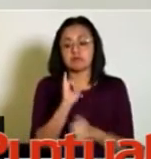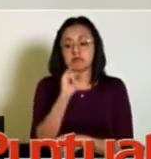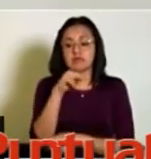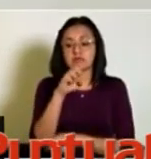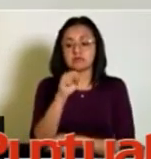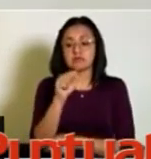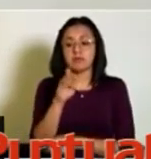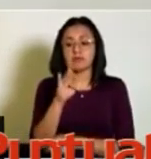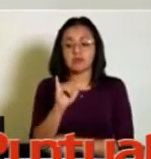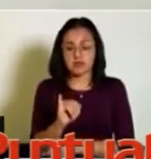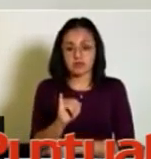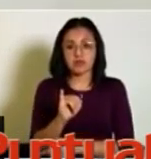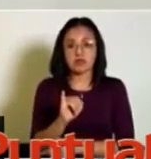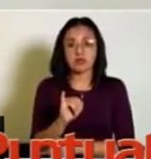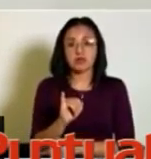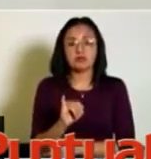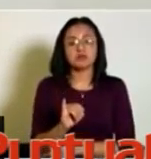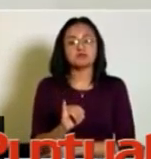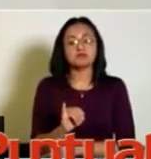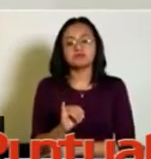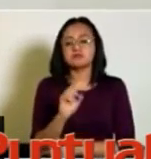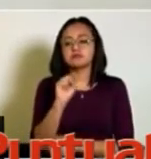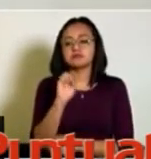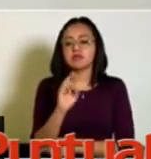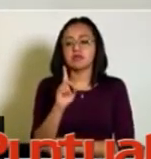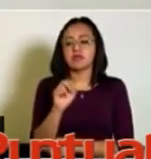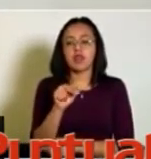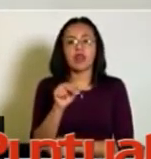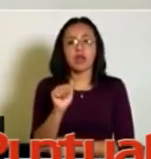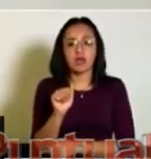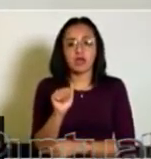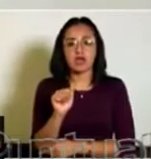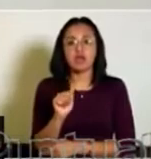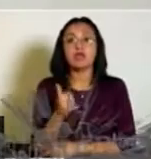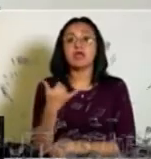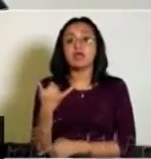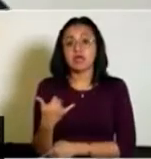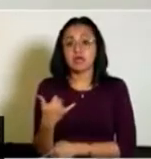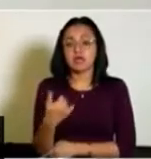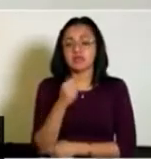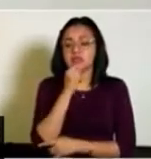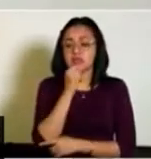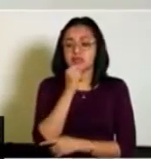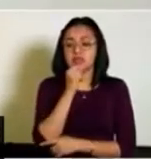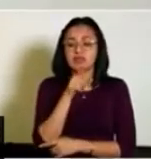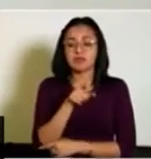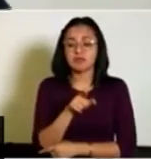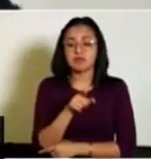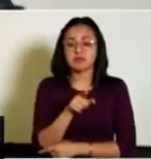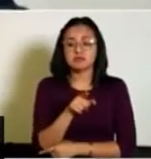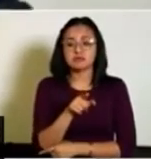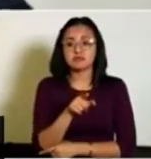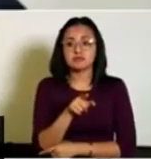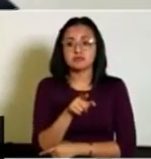INSABI, la SEDENA y la delegación